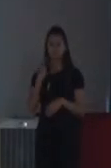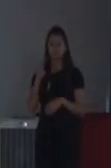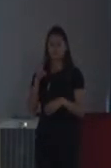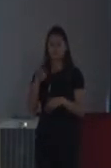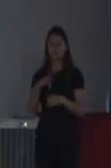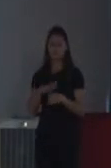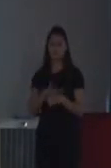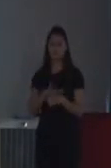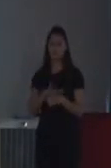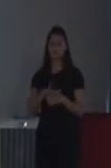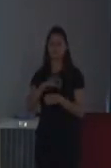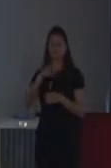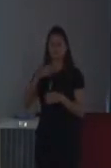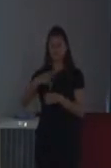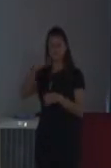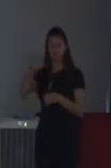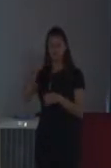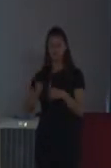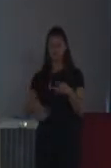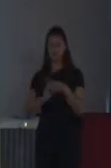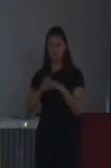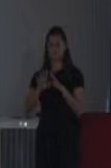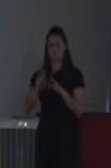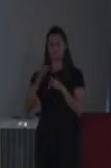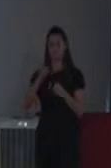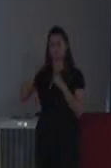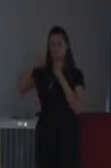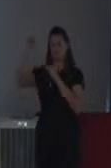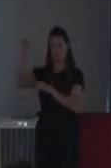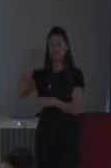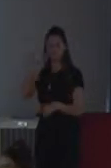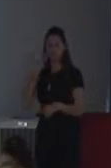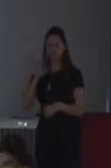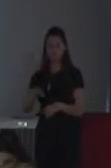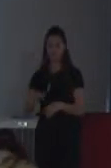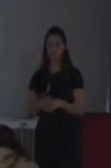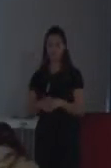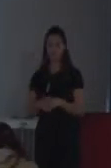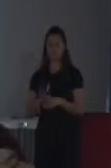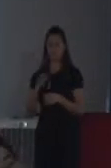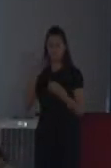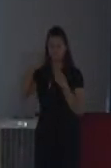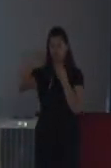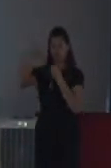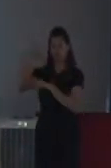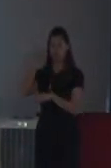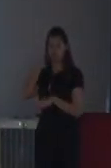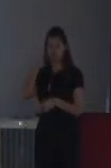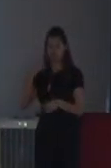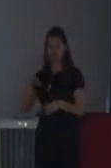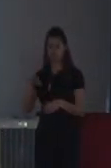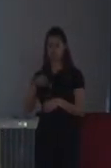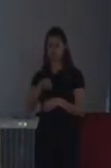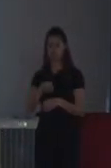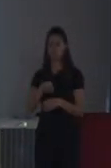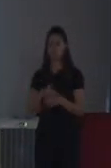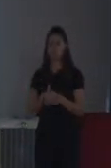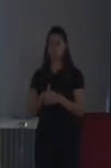histórico da la Revolución Francesa. La Revolución Francesa es la que nos da a nosotros esa cabida para